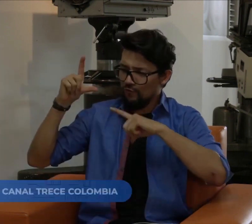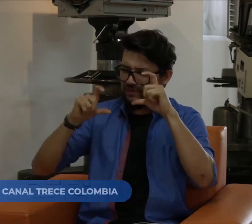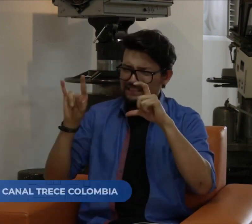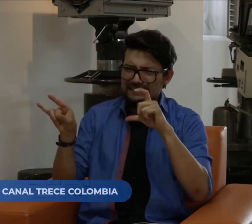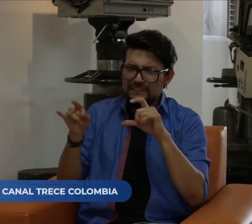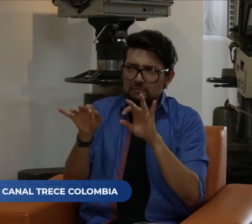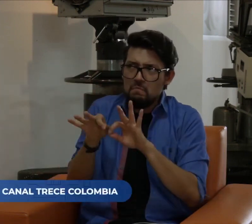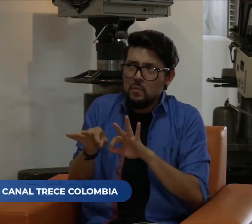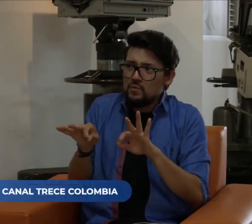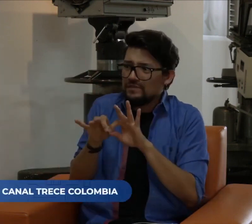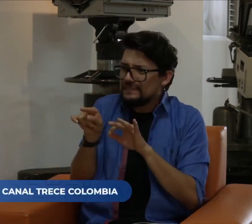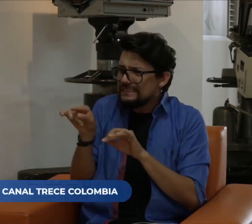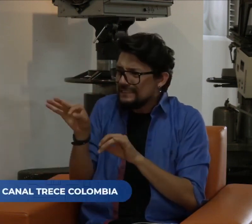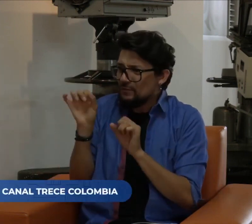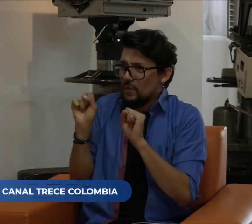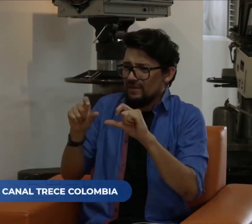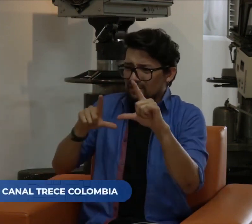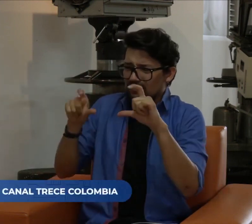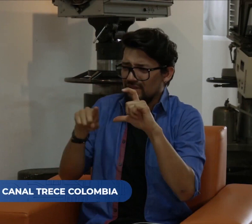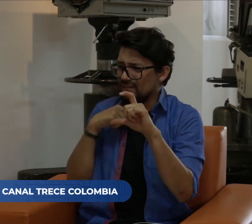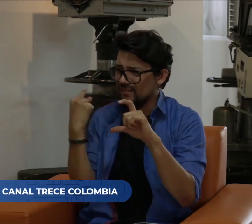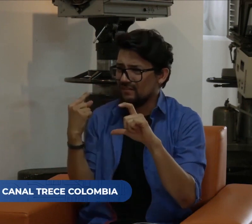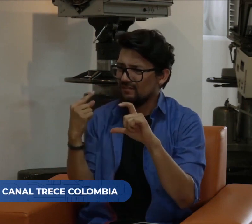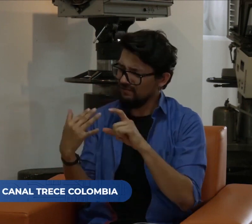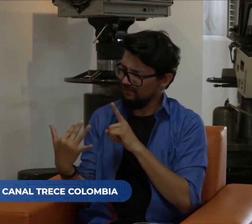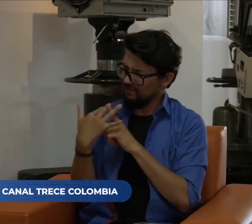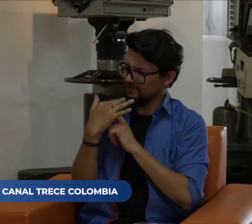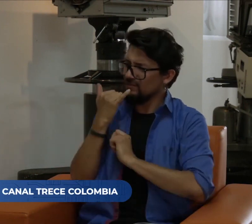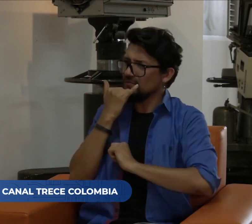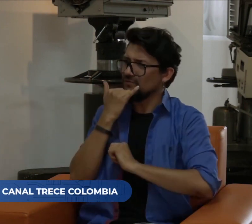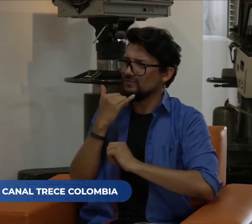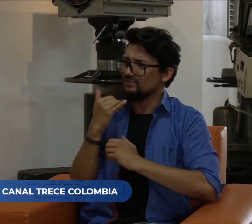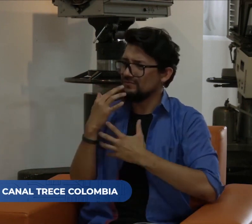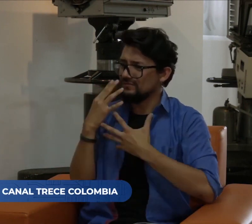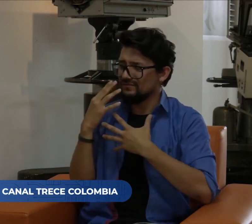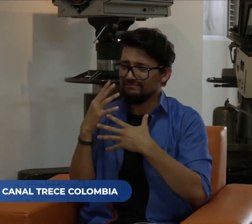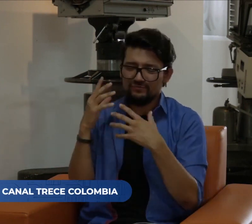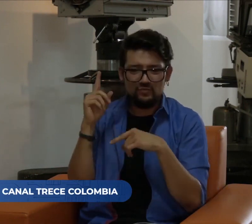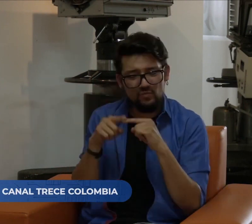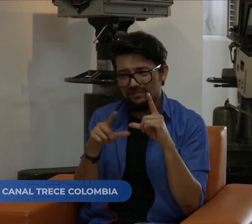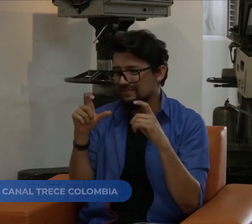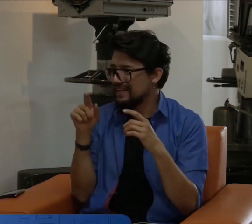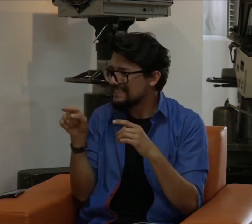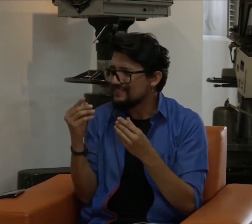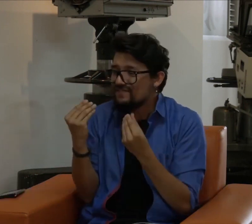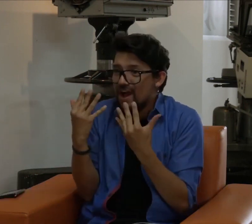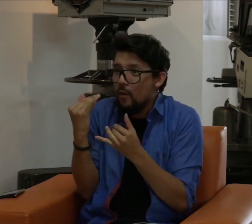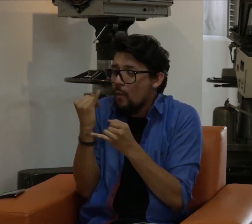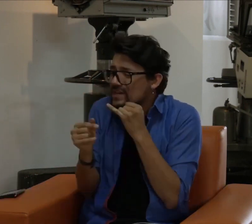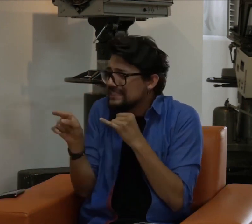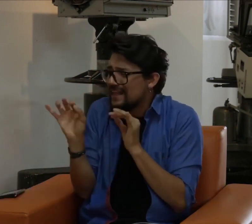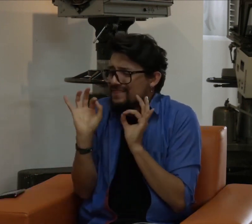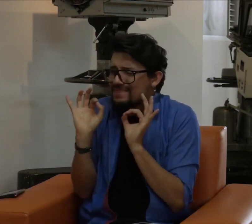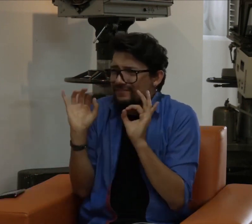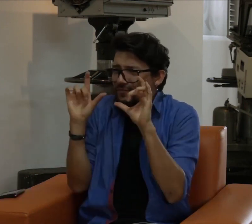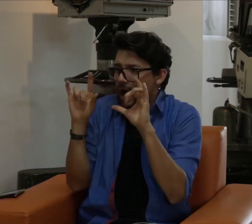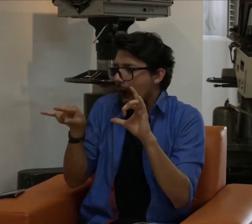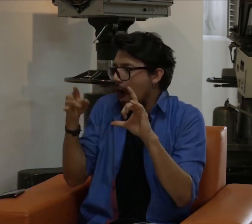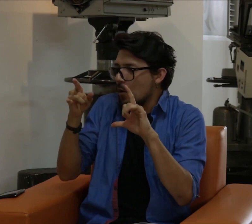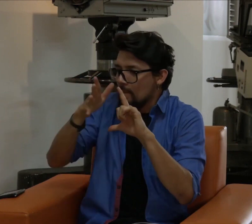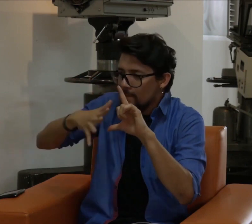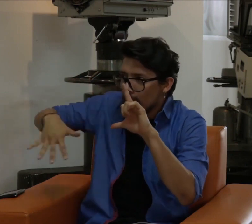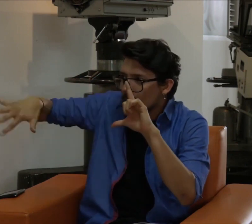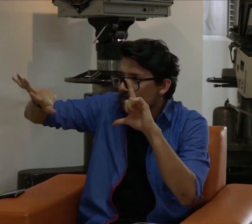en el mundo de la fotografía y en la mayoría de sus campos y estilos. Pero en todo lo que has hecho y vivido,